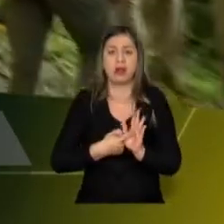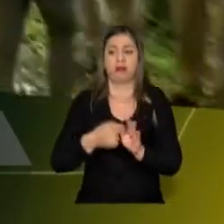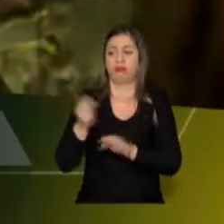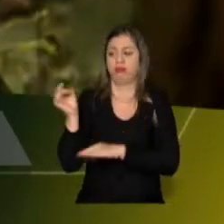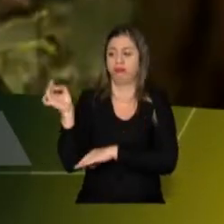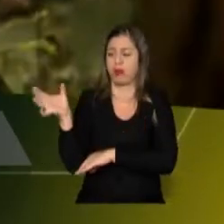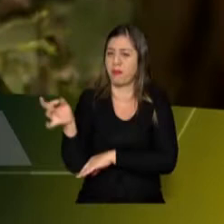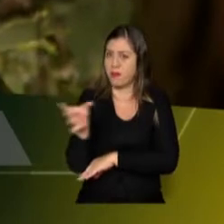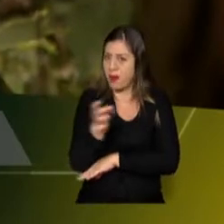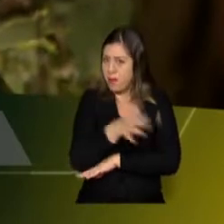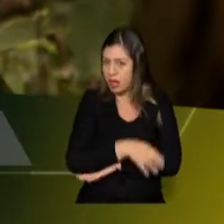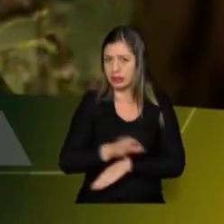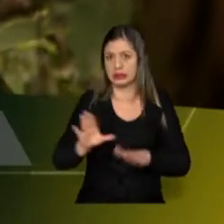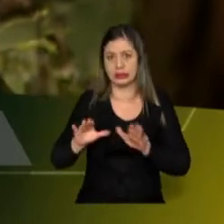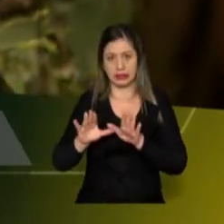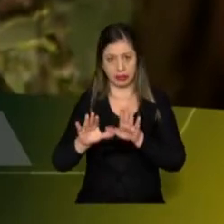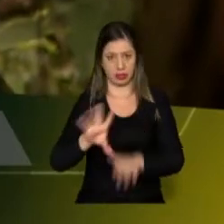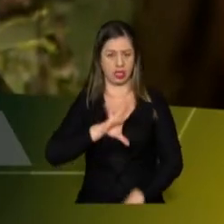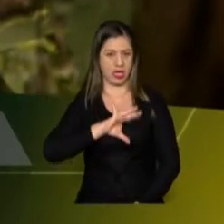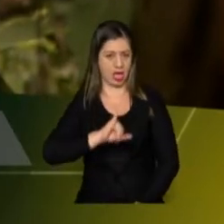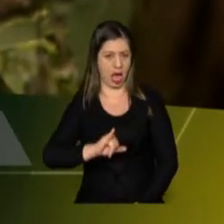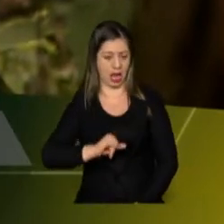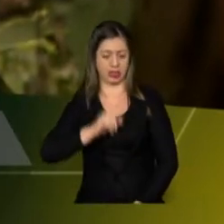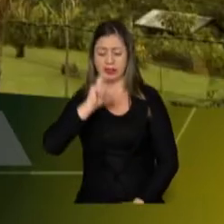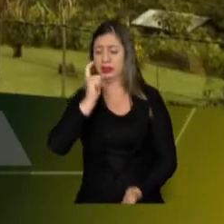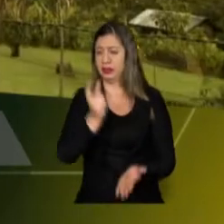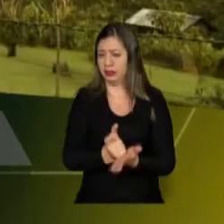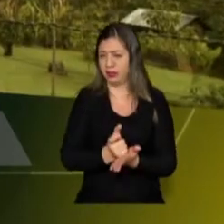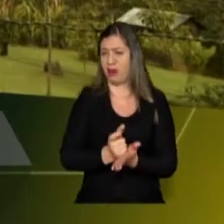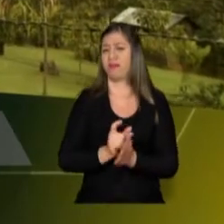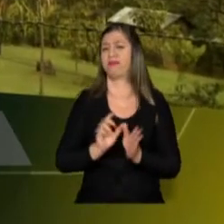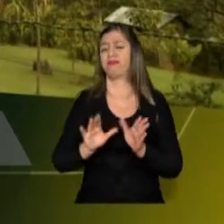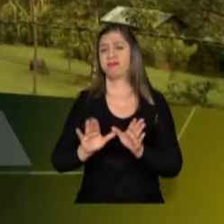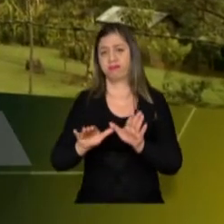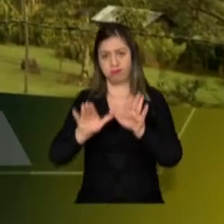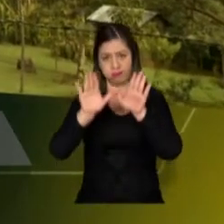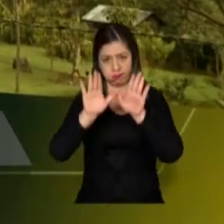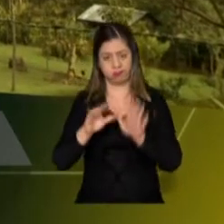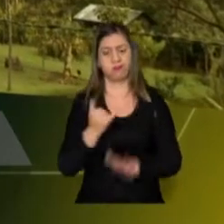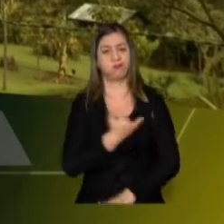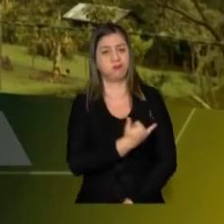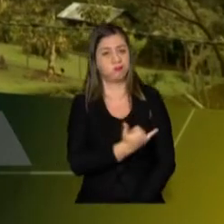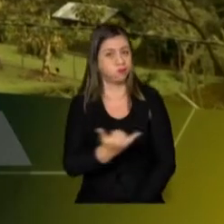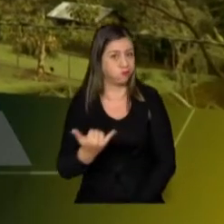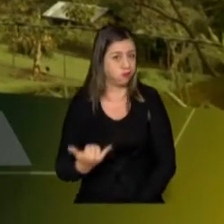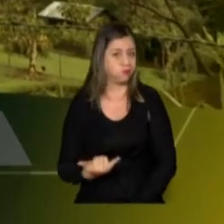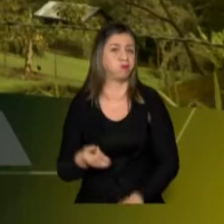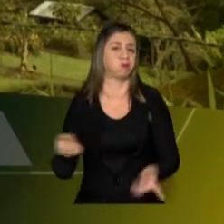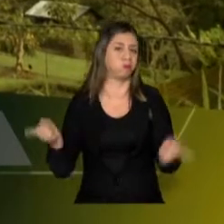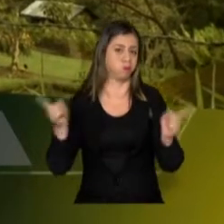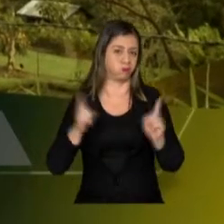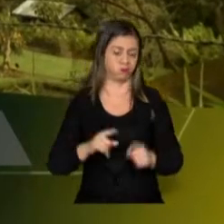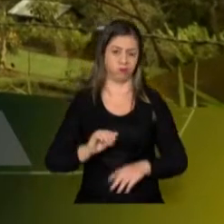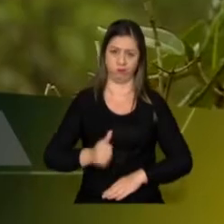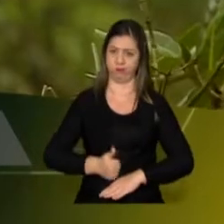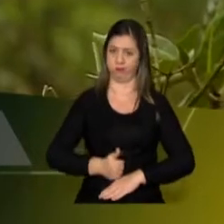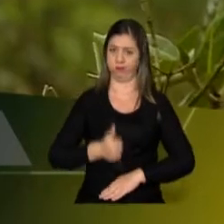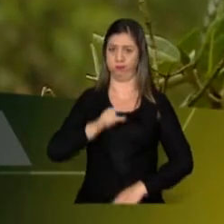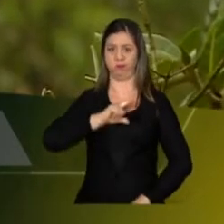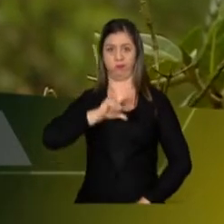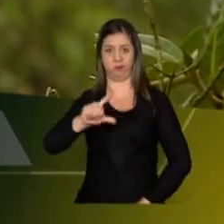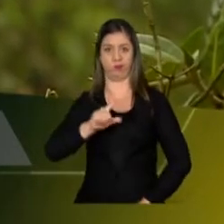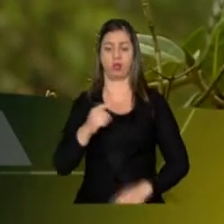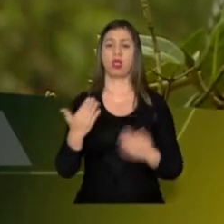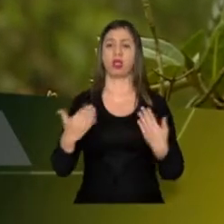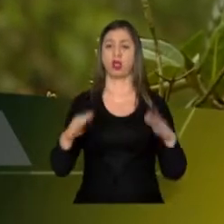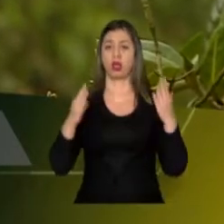acá. Cali es la ciudad de las aves y también es el anfitrión de Columbia Bird